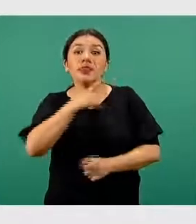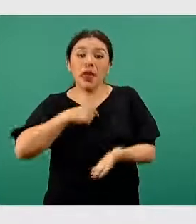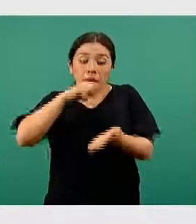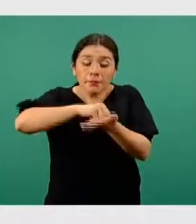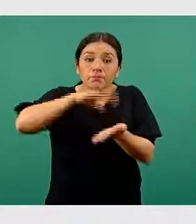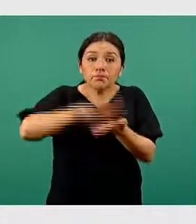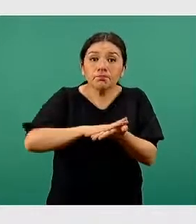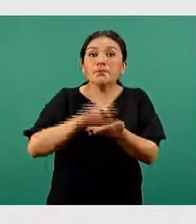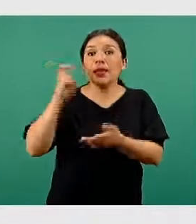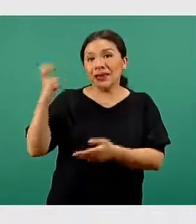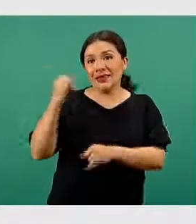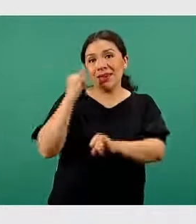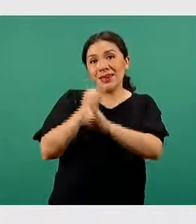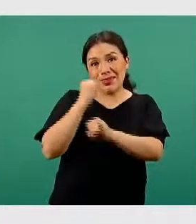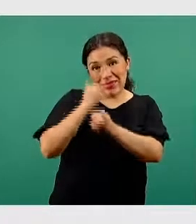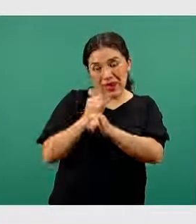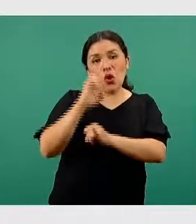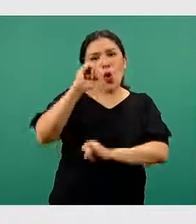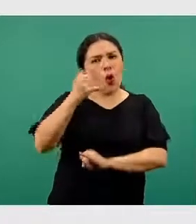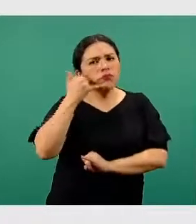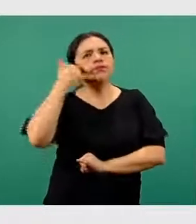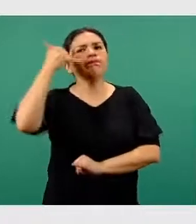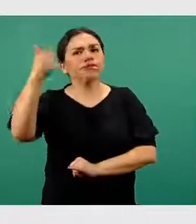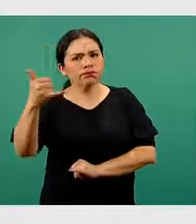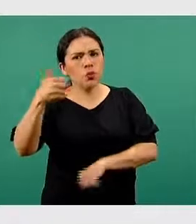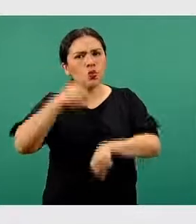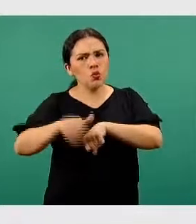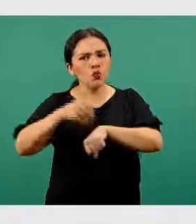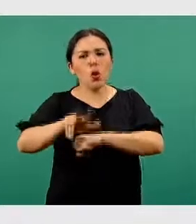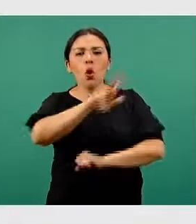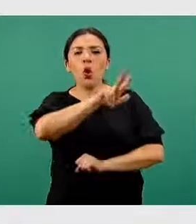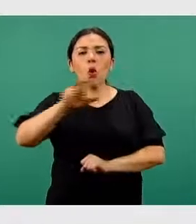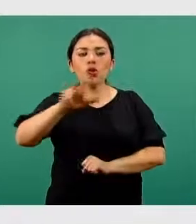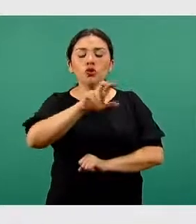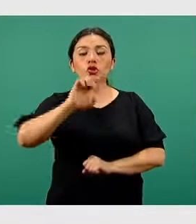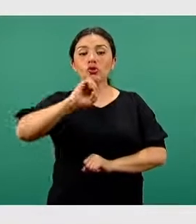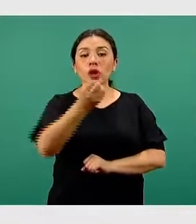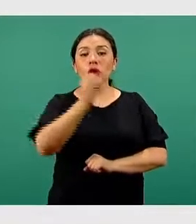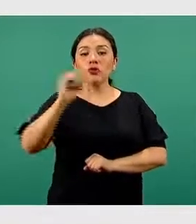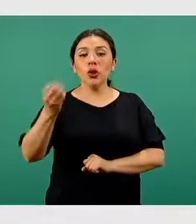vacunacovid.gov.mx, o llamar a esta línea telefónica